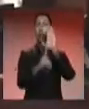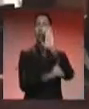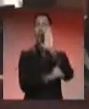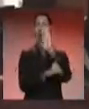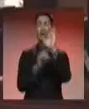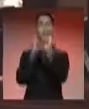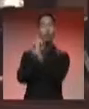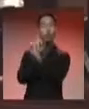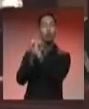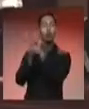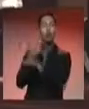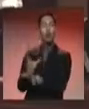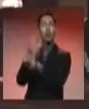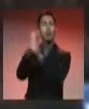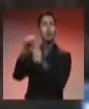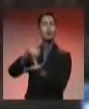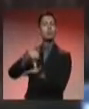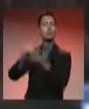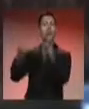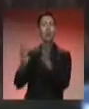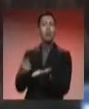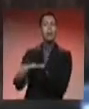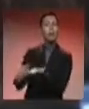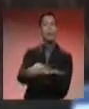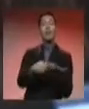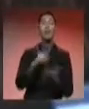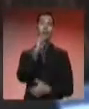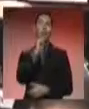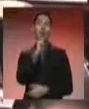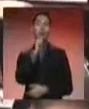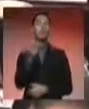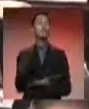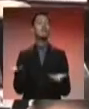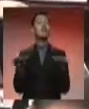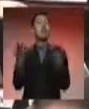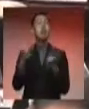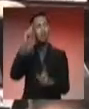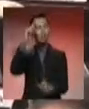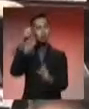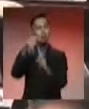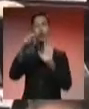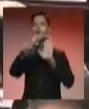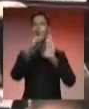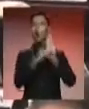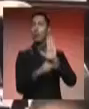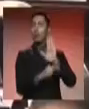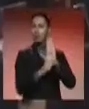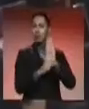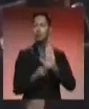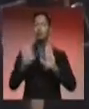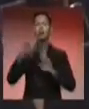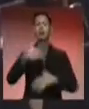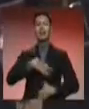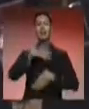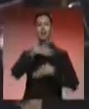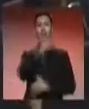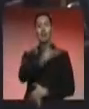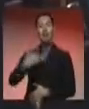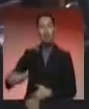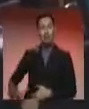Entidades de Seguridad Ciudadana. La normativa pretende crear un organismo civil que cuide de la seguridad del